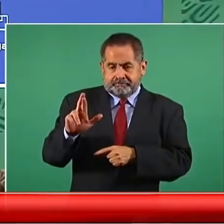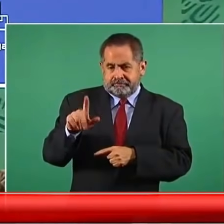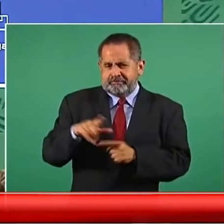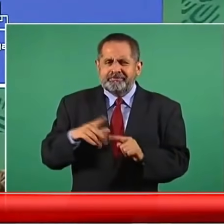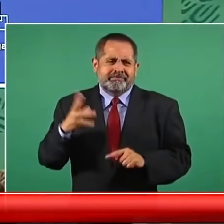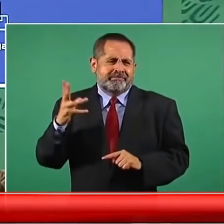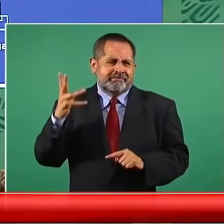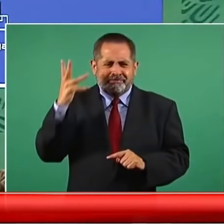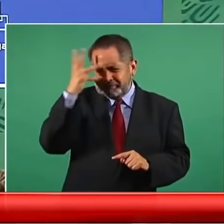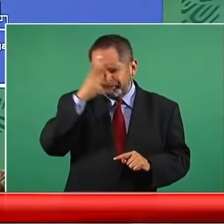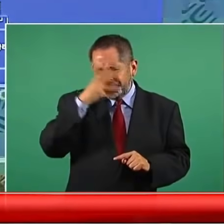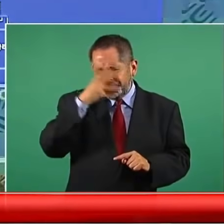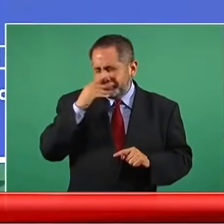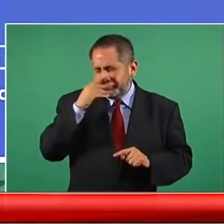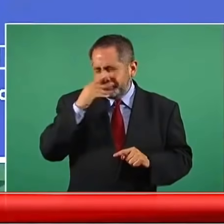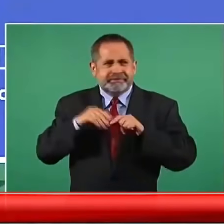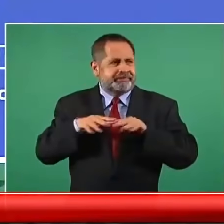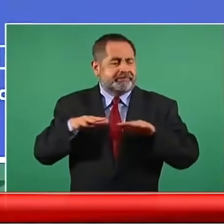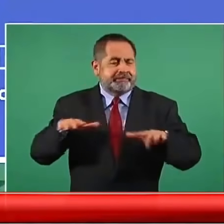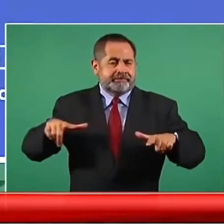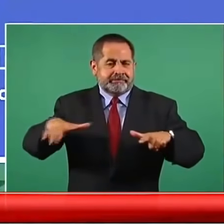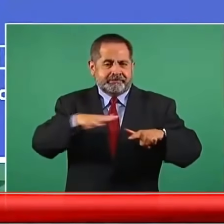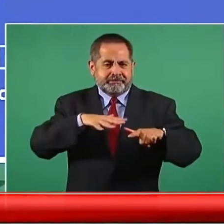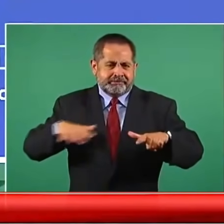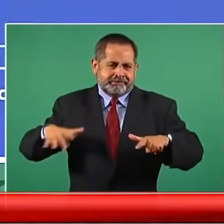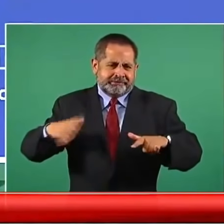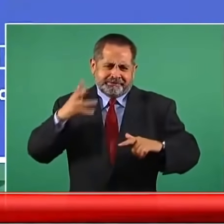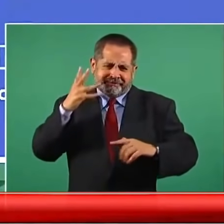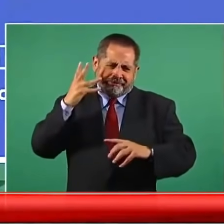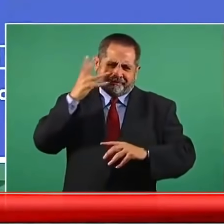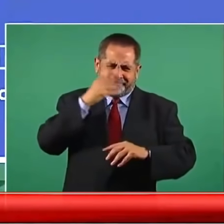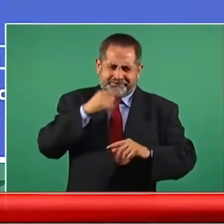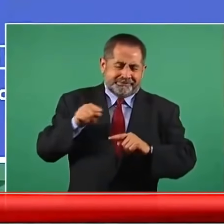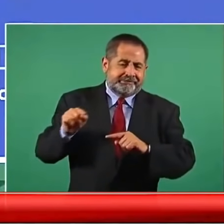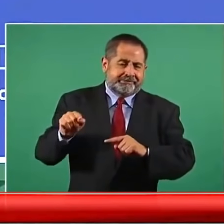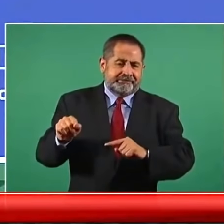belleza, esta laguna.